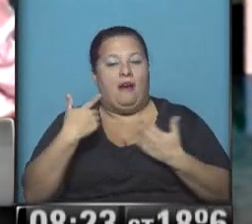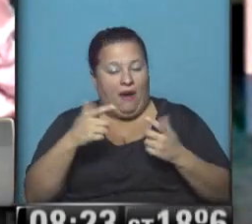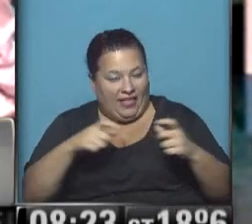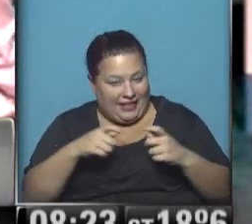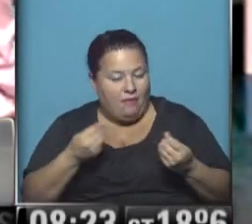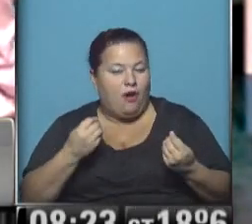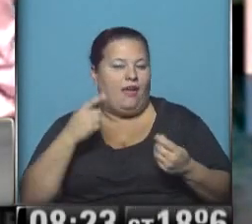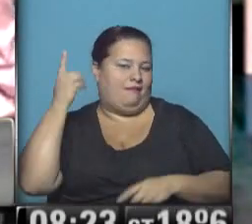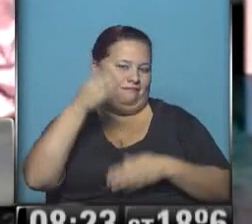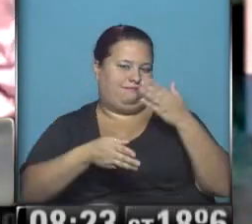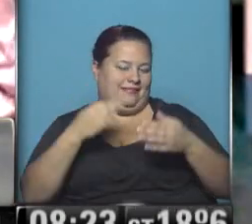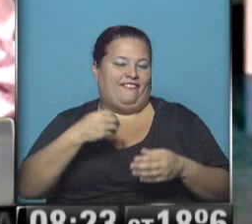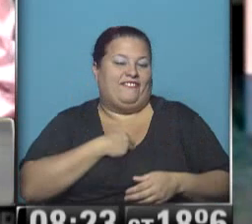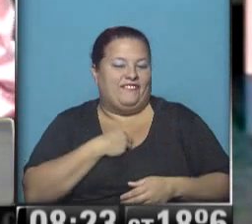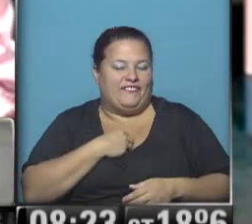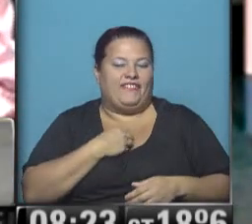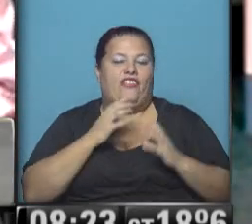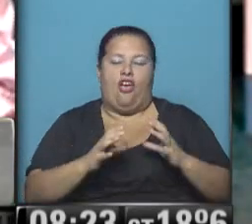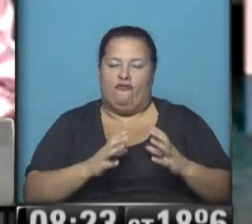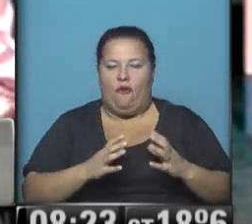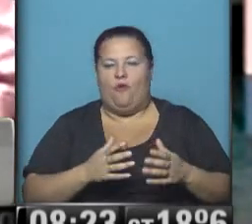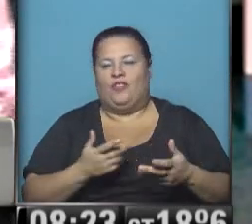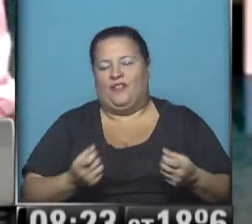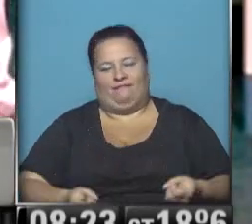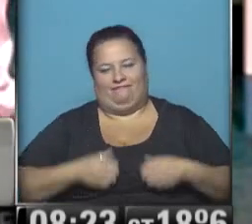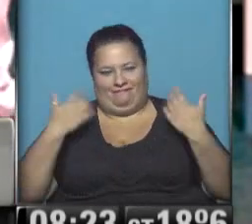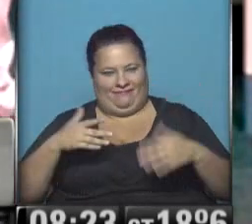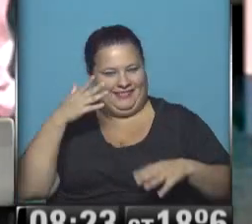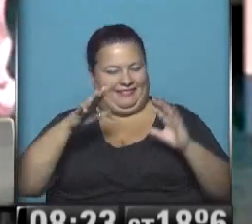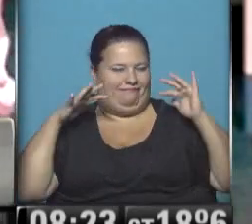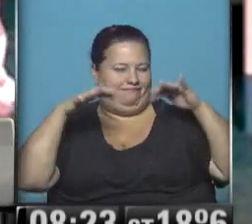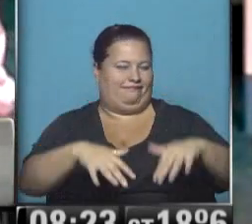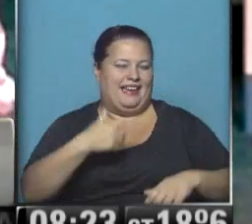porque seguramente que la pasión futbolística va a desbordar este teatro.